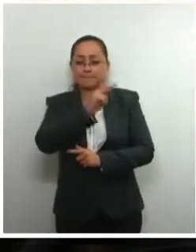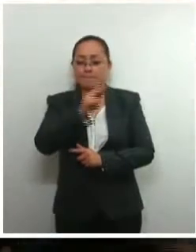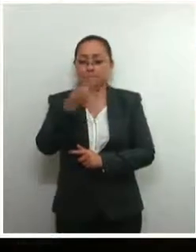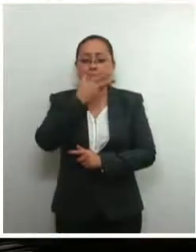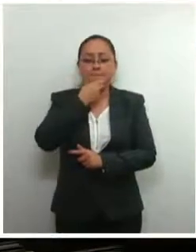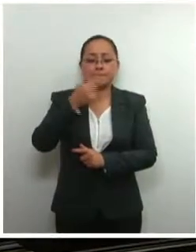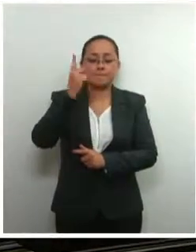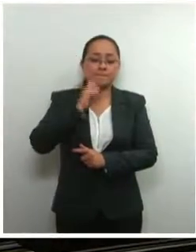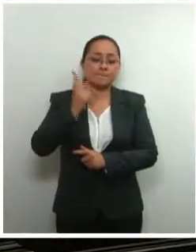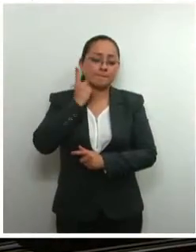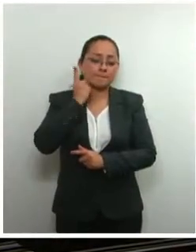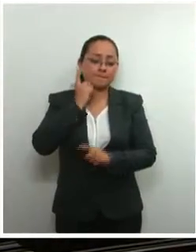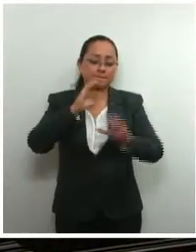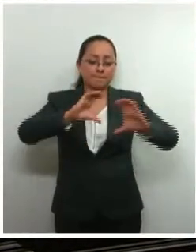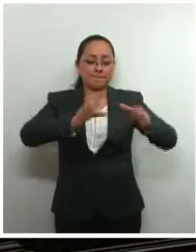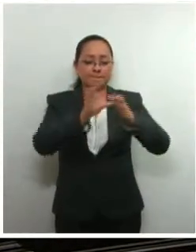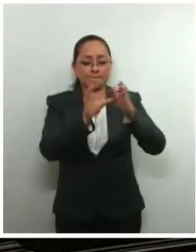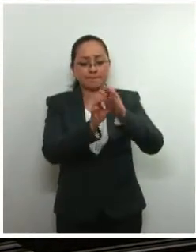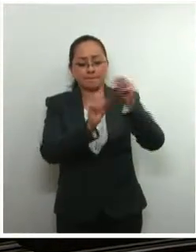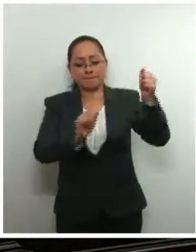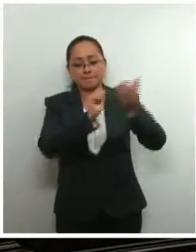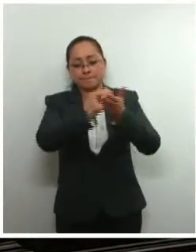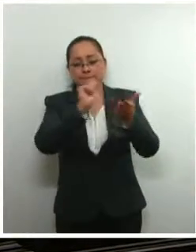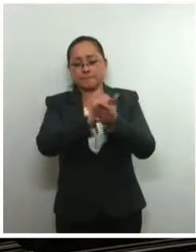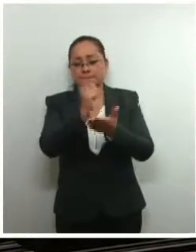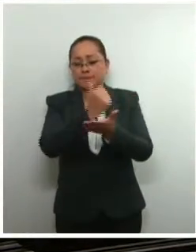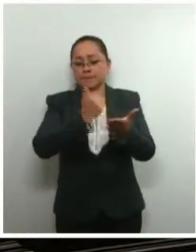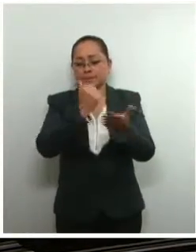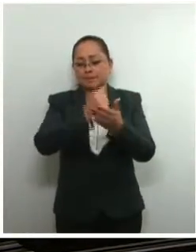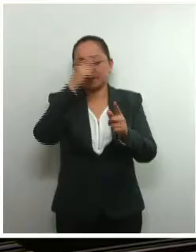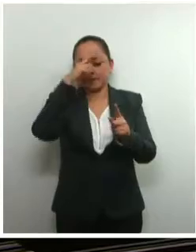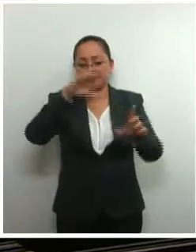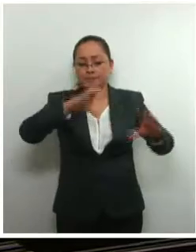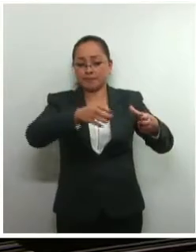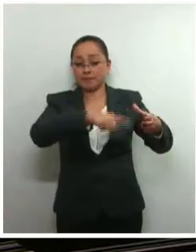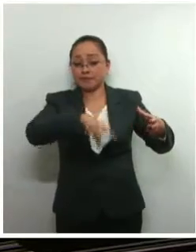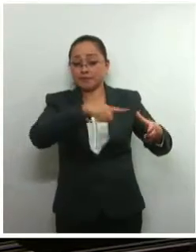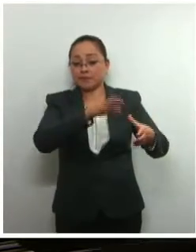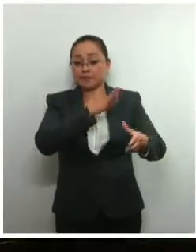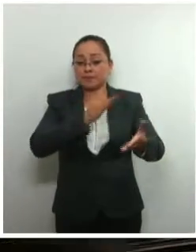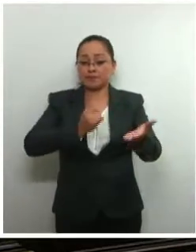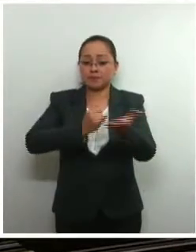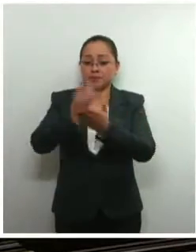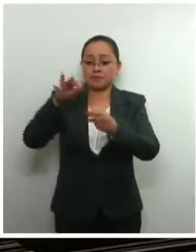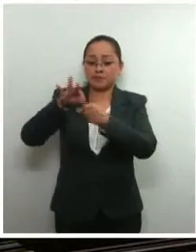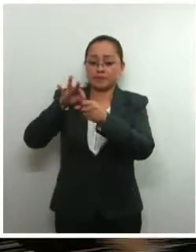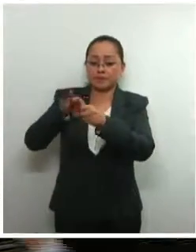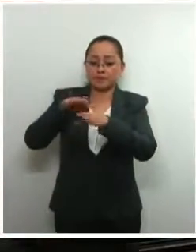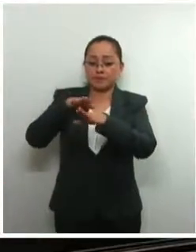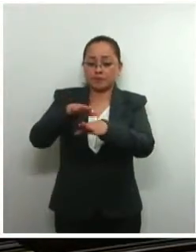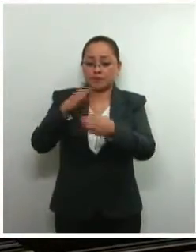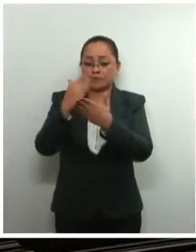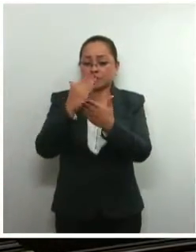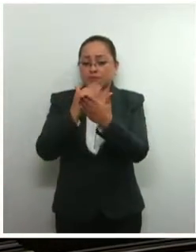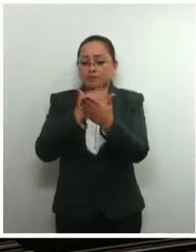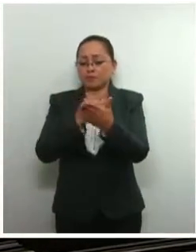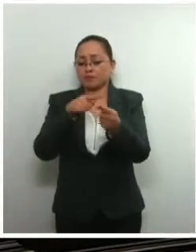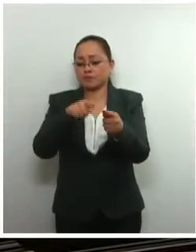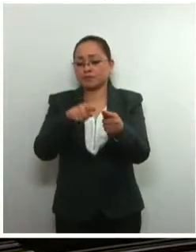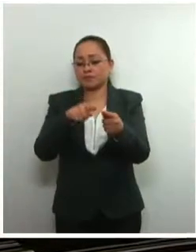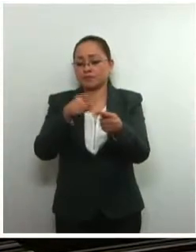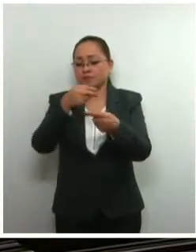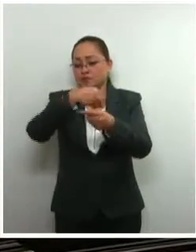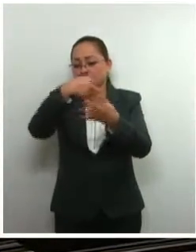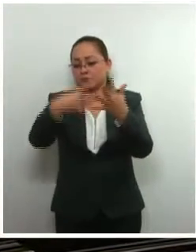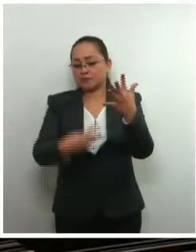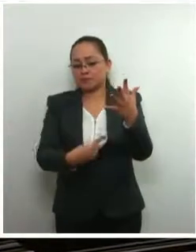legisladores de esta Asamblea Constituyente de la Ciudad de México emitan su voto correspondiente en lo